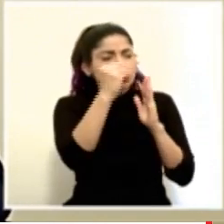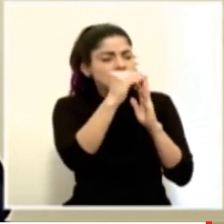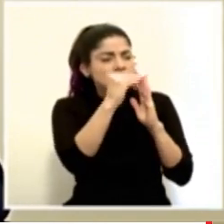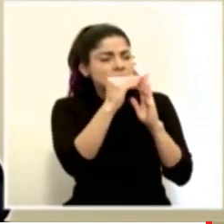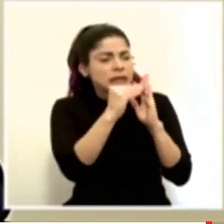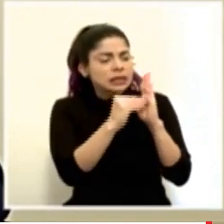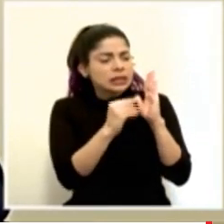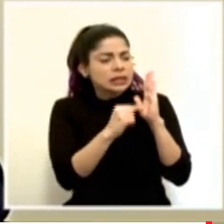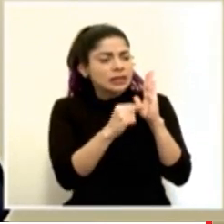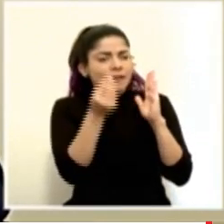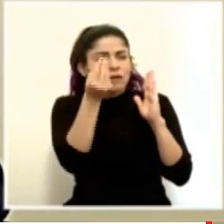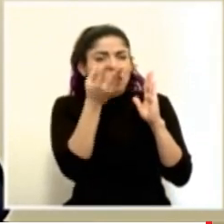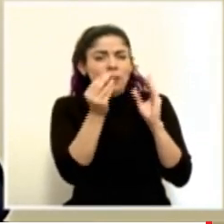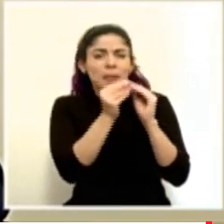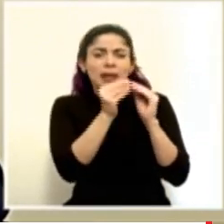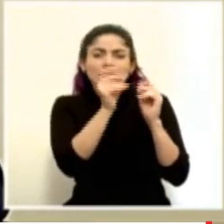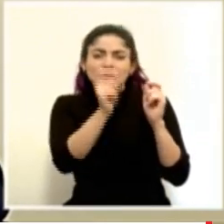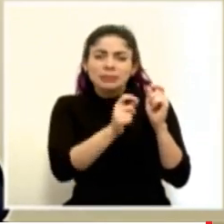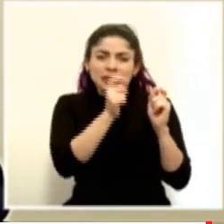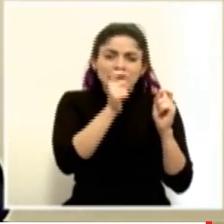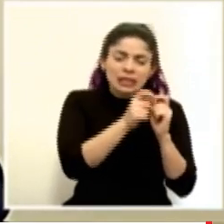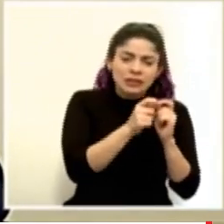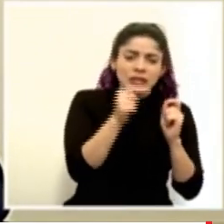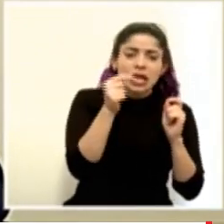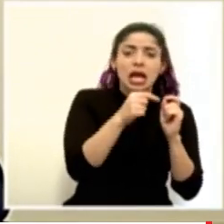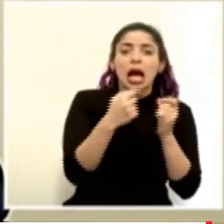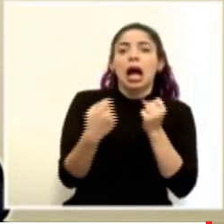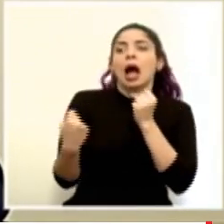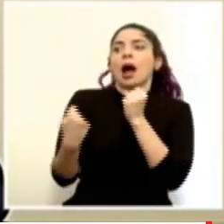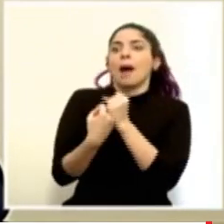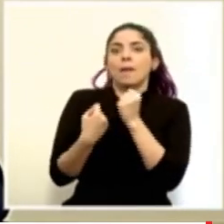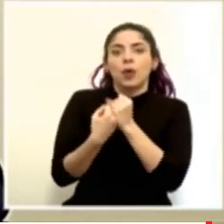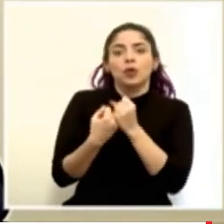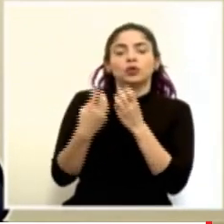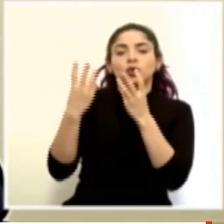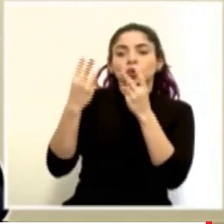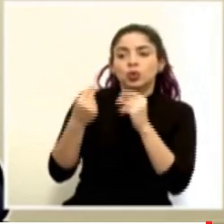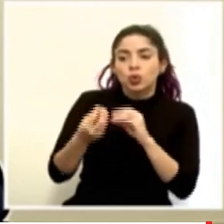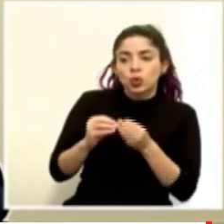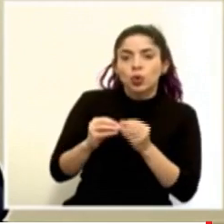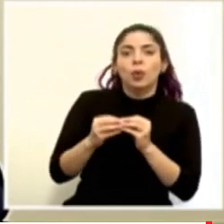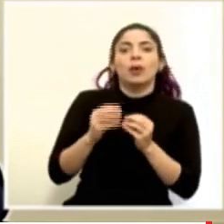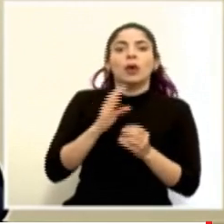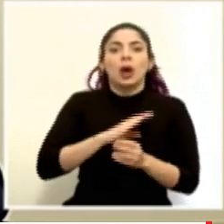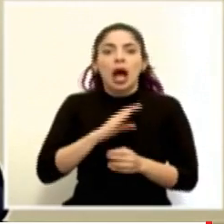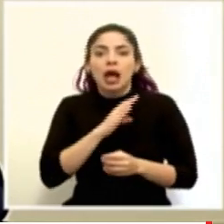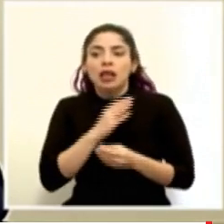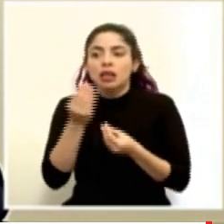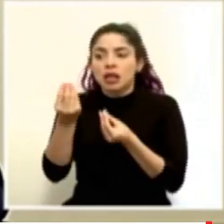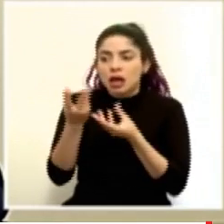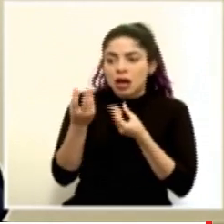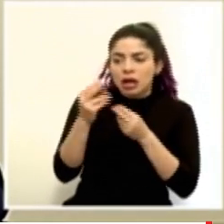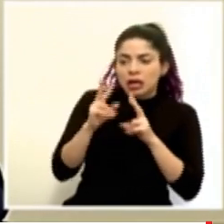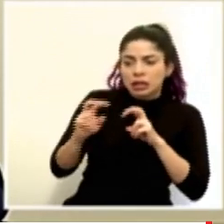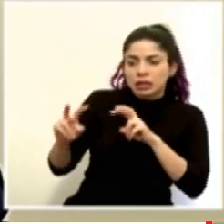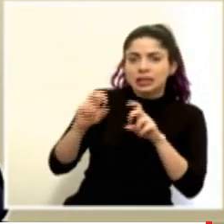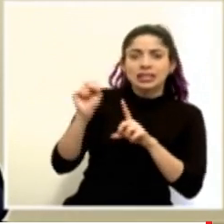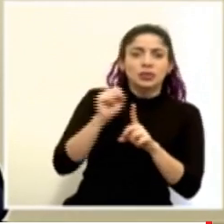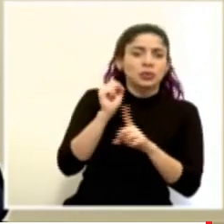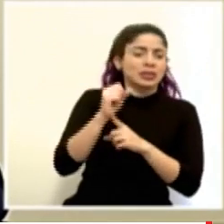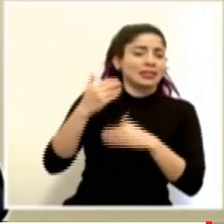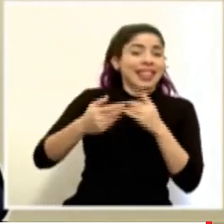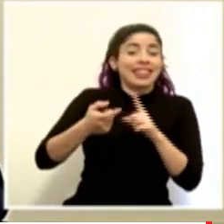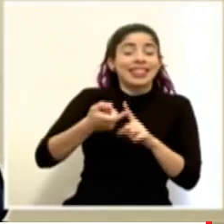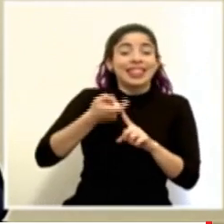vez más indicadores más concretos, con un apoyo también cualitativo, además de cuantitativo, para ir valorando la situación, y en eso hemos ido. O sea,